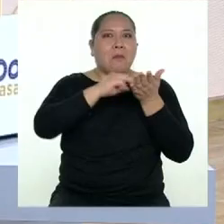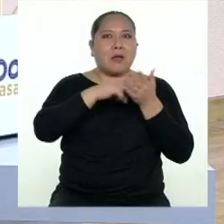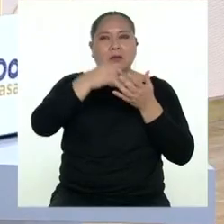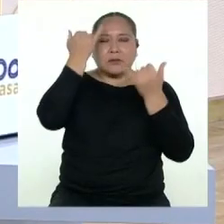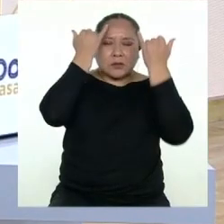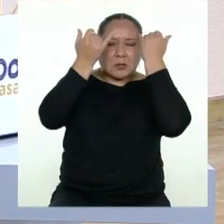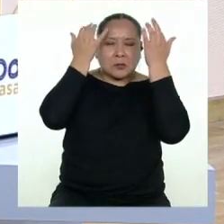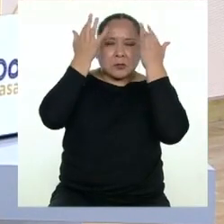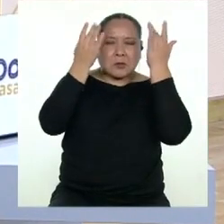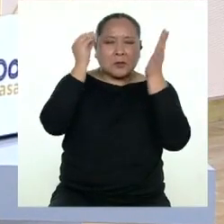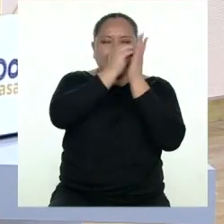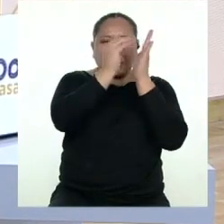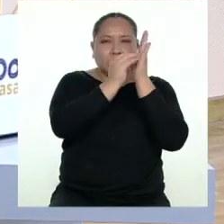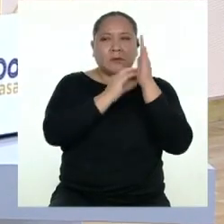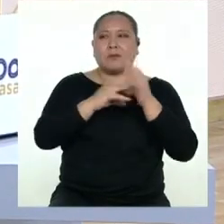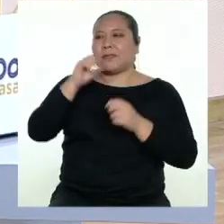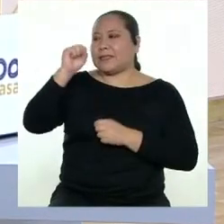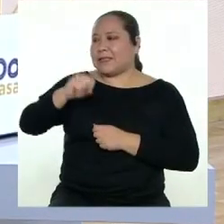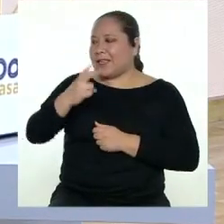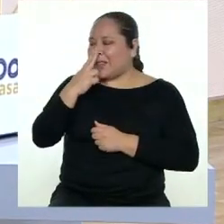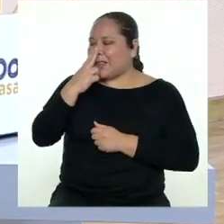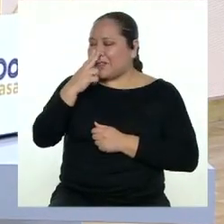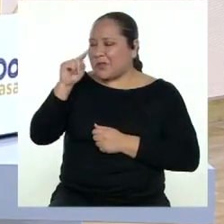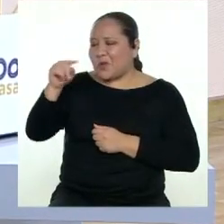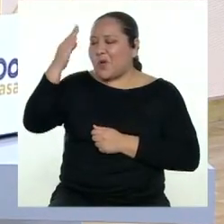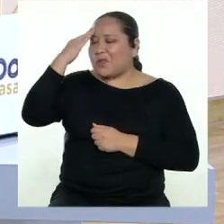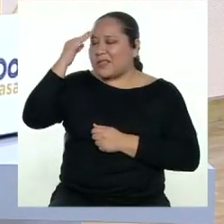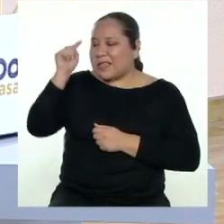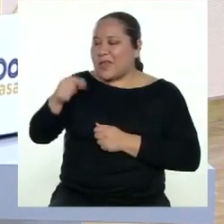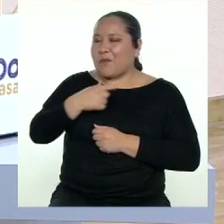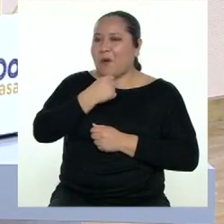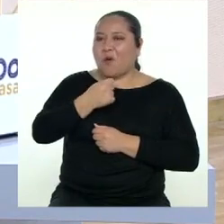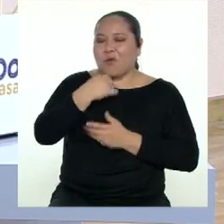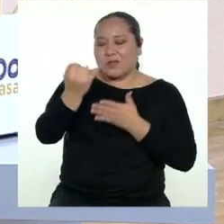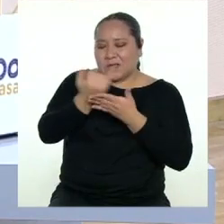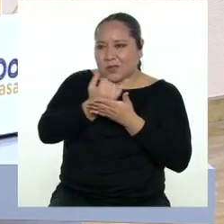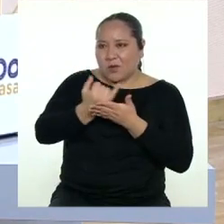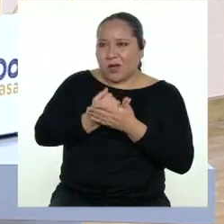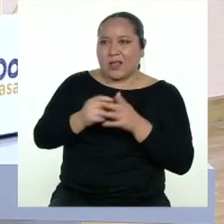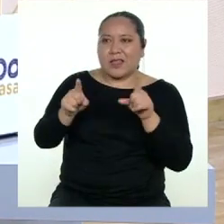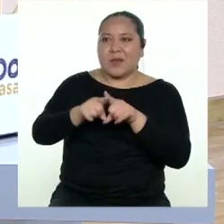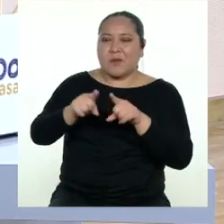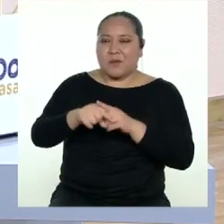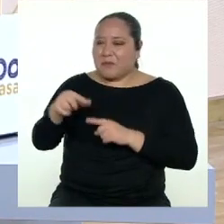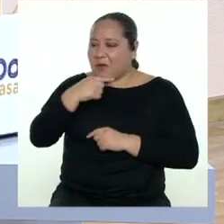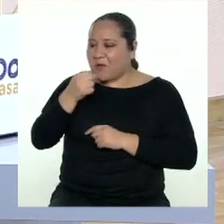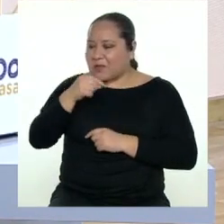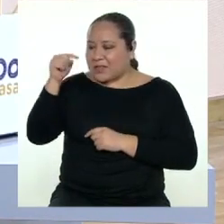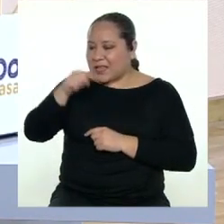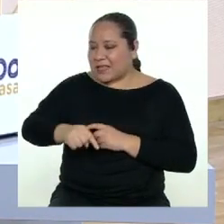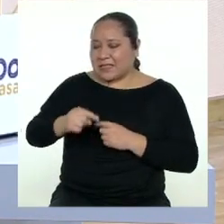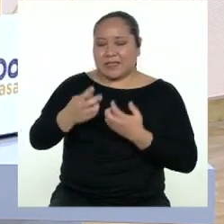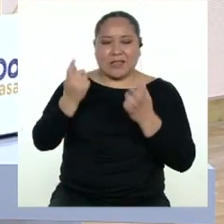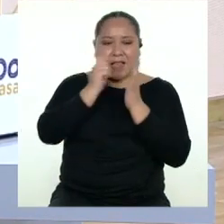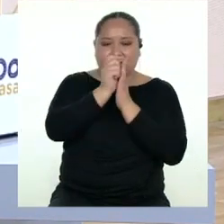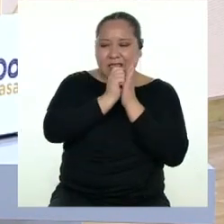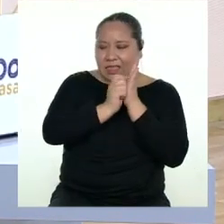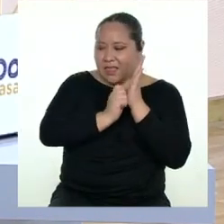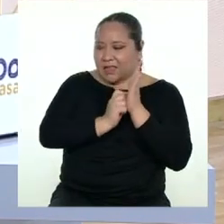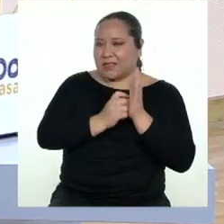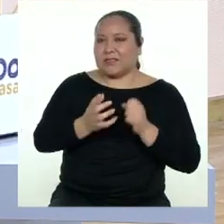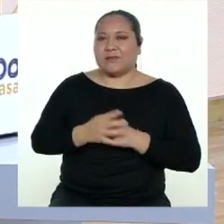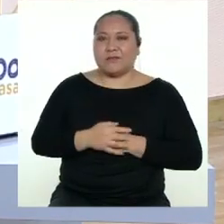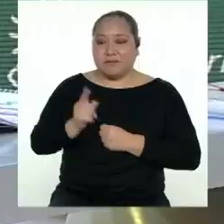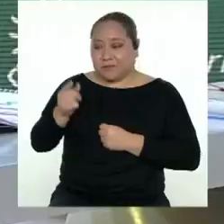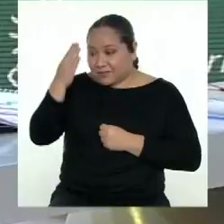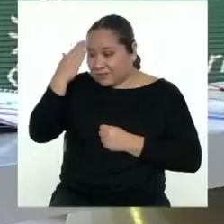creativos. Sí, Tocino. Tú sabes que a mí me encanta dibujar, así que también me parece genial este tipo de texto.